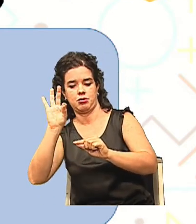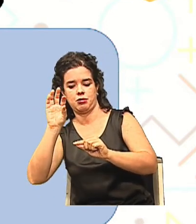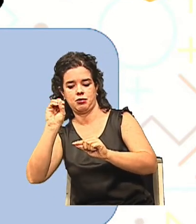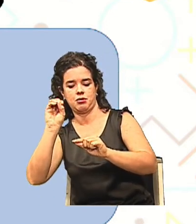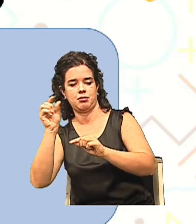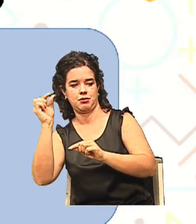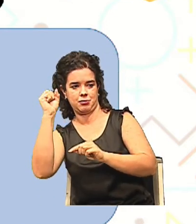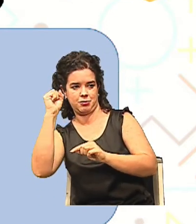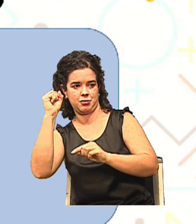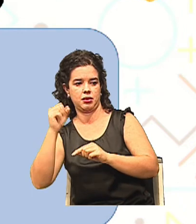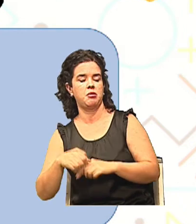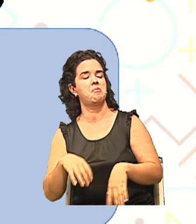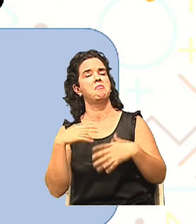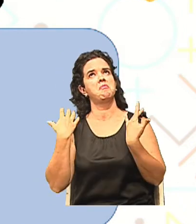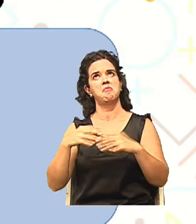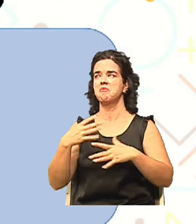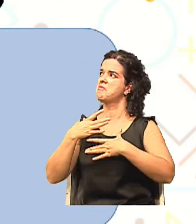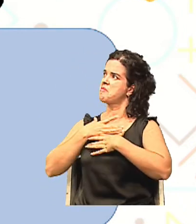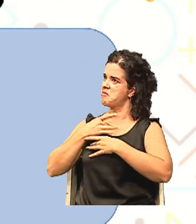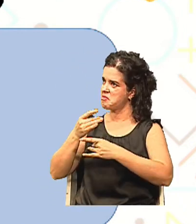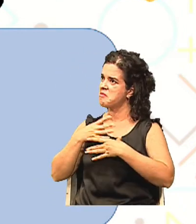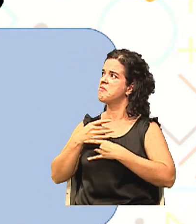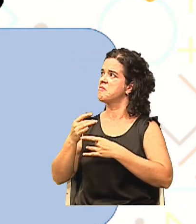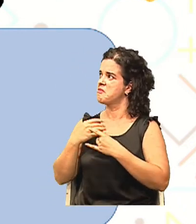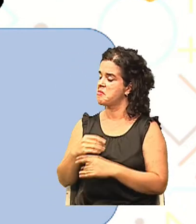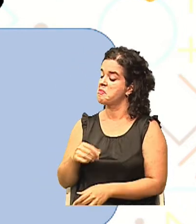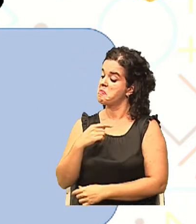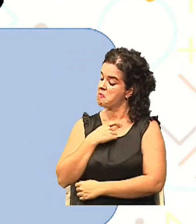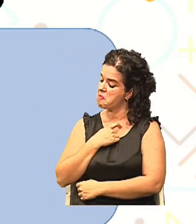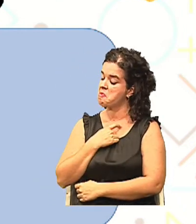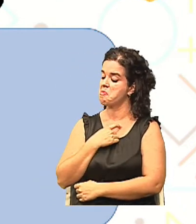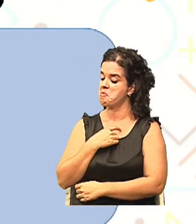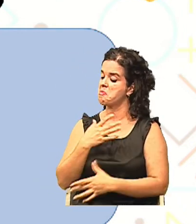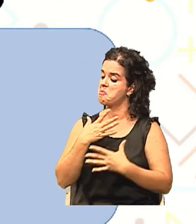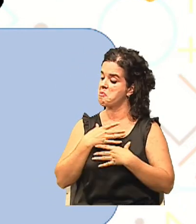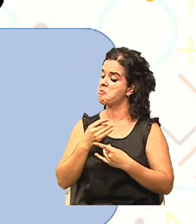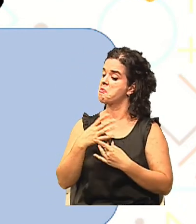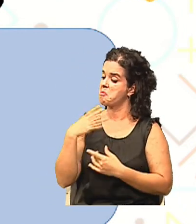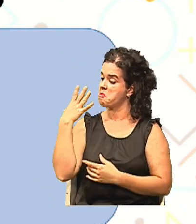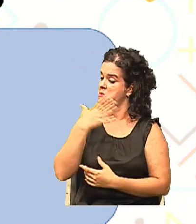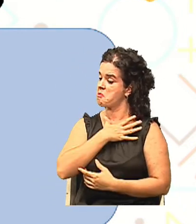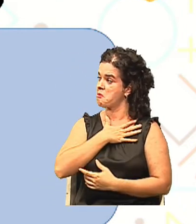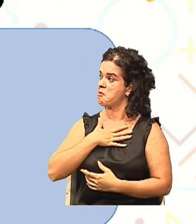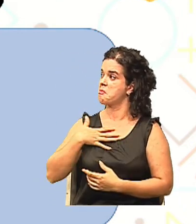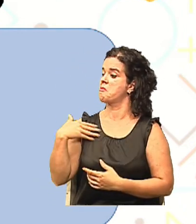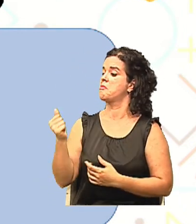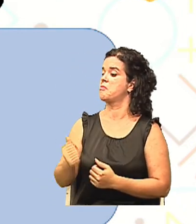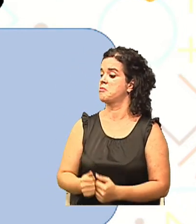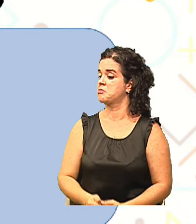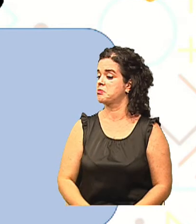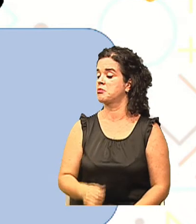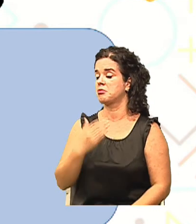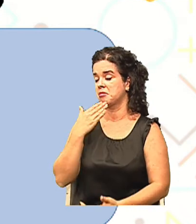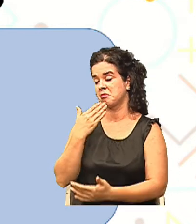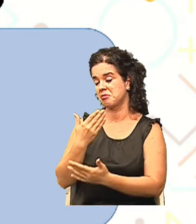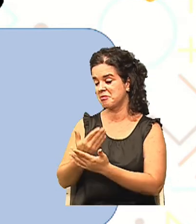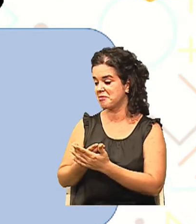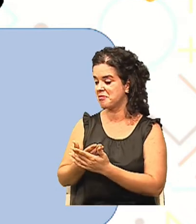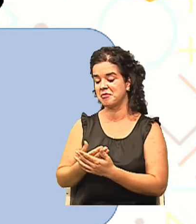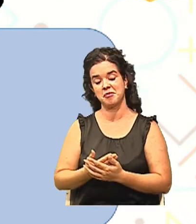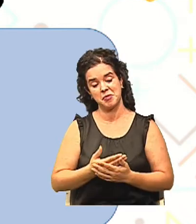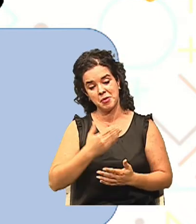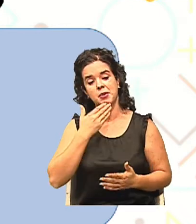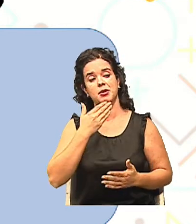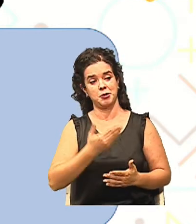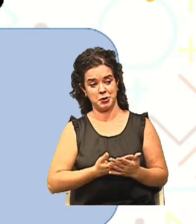muy interesante esto de París con las matemáticas y también muy curioso. Me parece muy entretenida la clase. Bueno, pues me alegra mucho